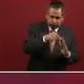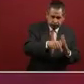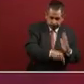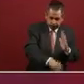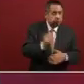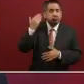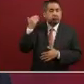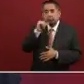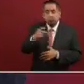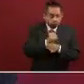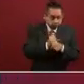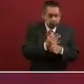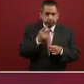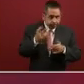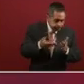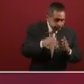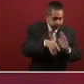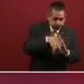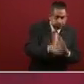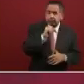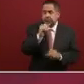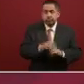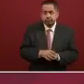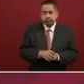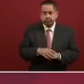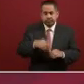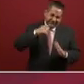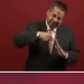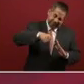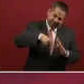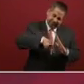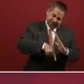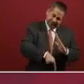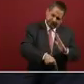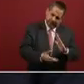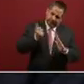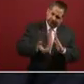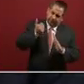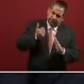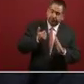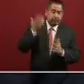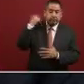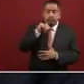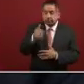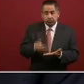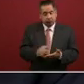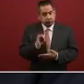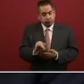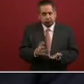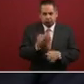en los últimos años en exploración perforación de pozos petroleros entonces va bien en la economía